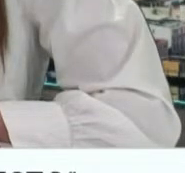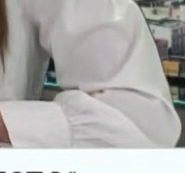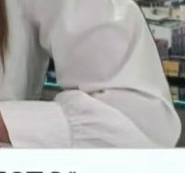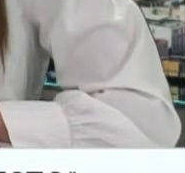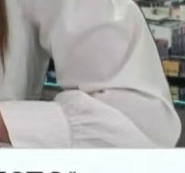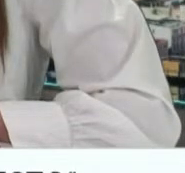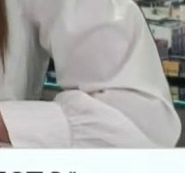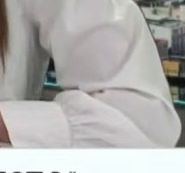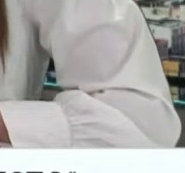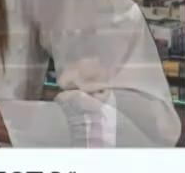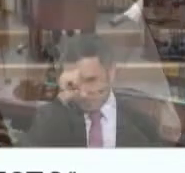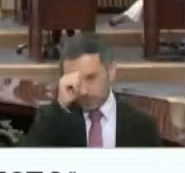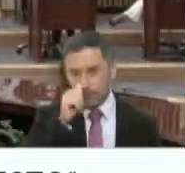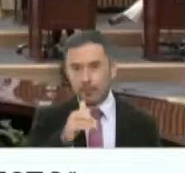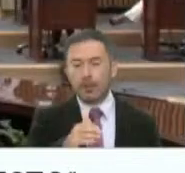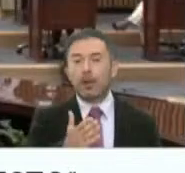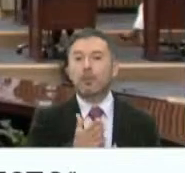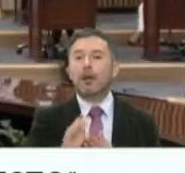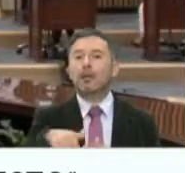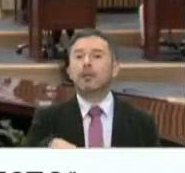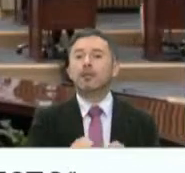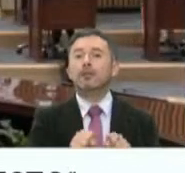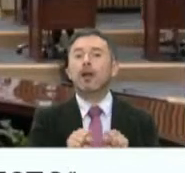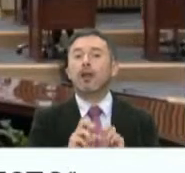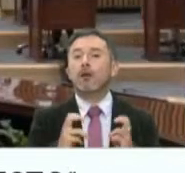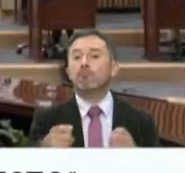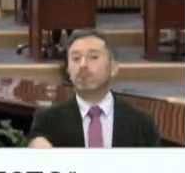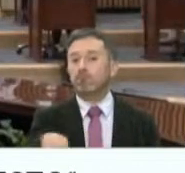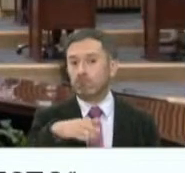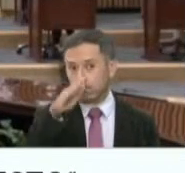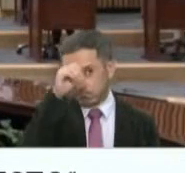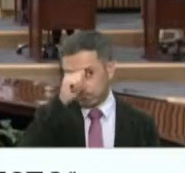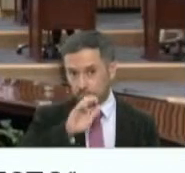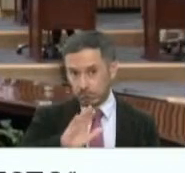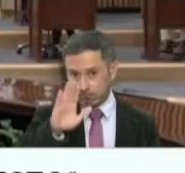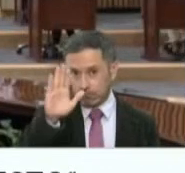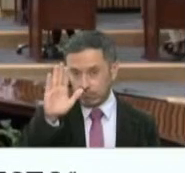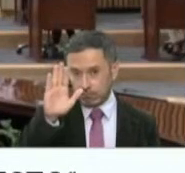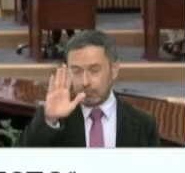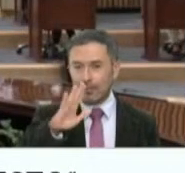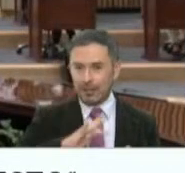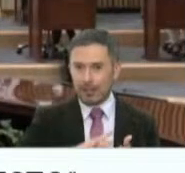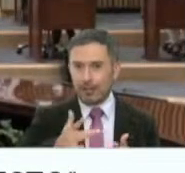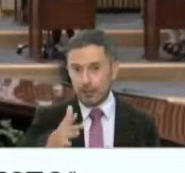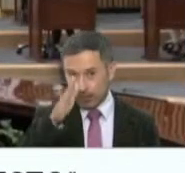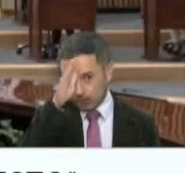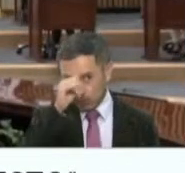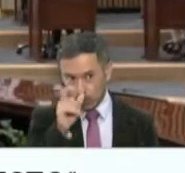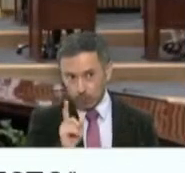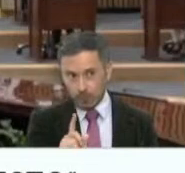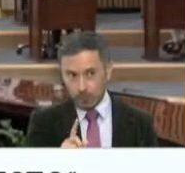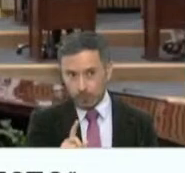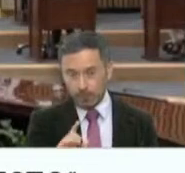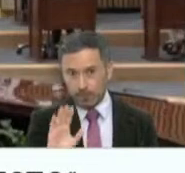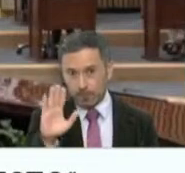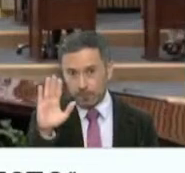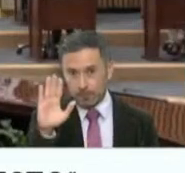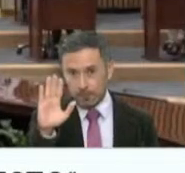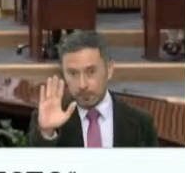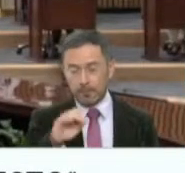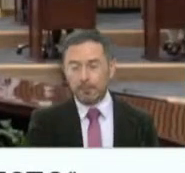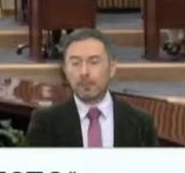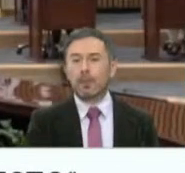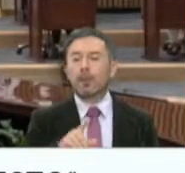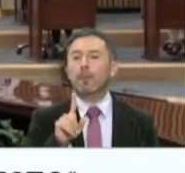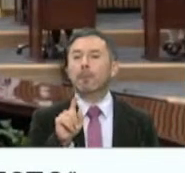controvertir lo que dicen las leyes y las normas. Entonces, como el INE no tiene esa facultad, recurre al Tribunal